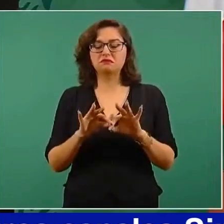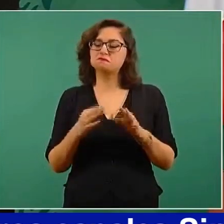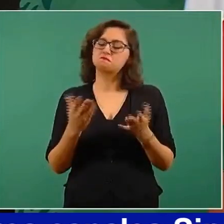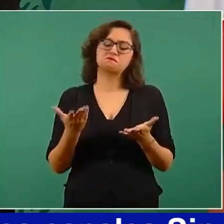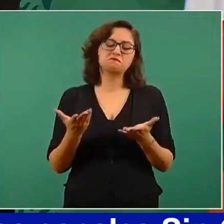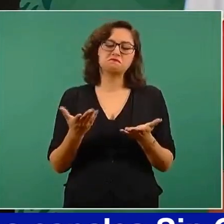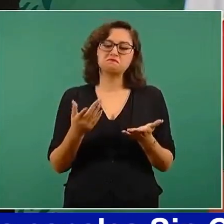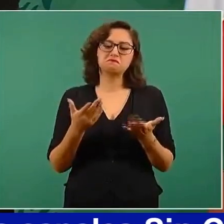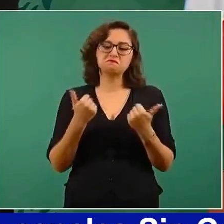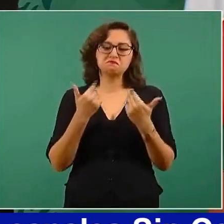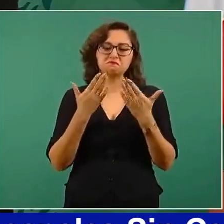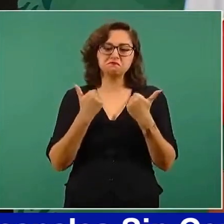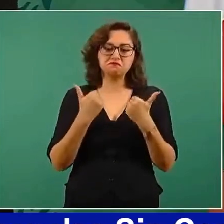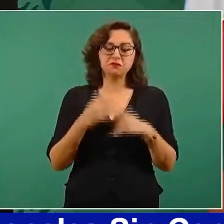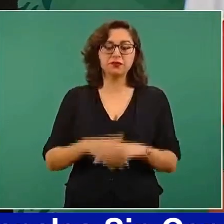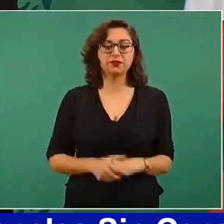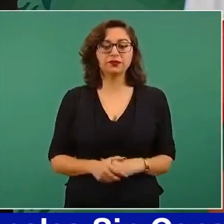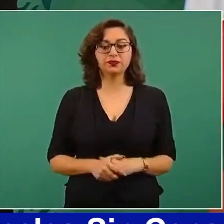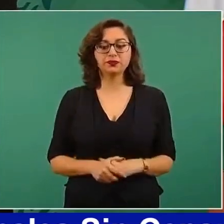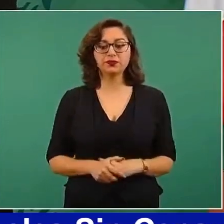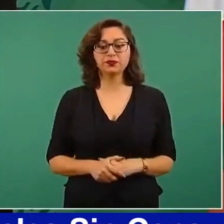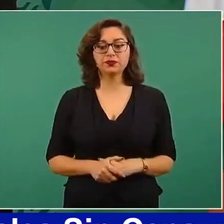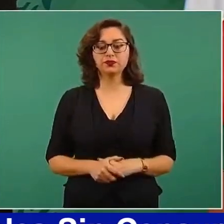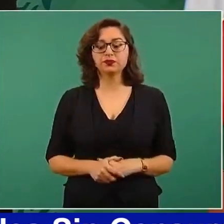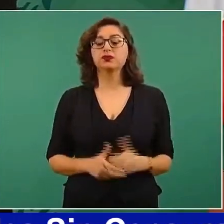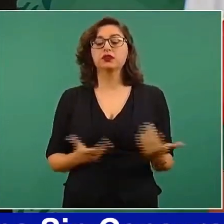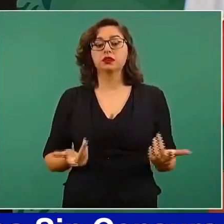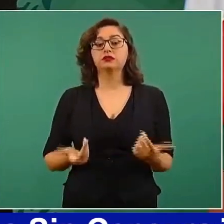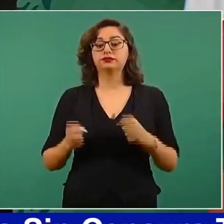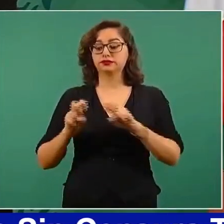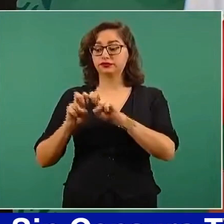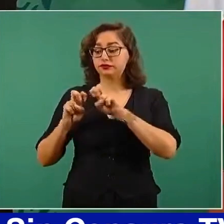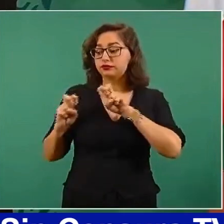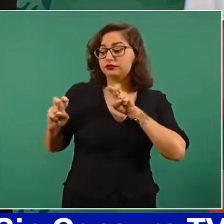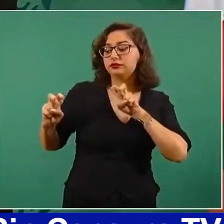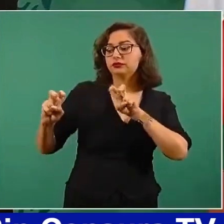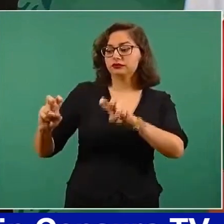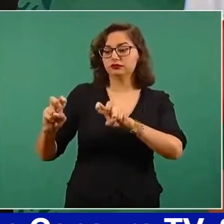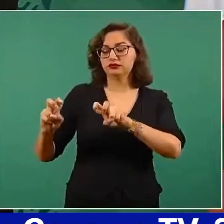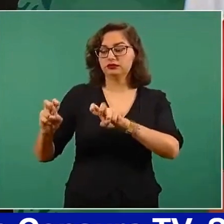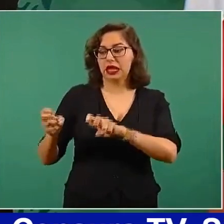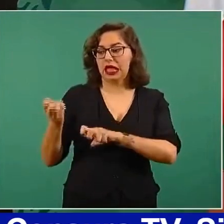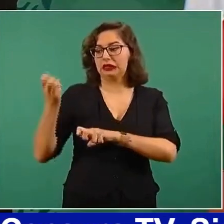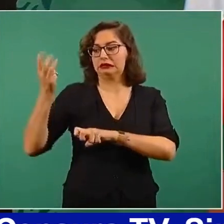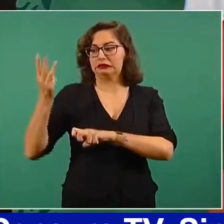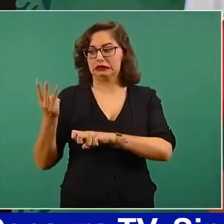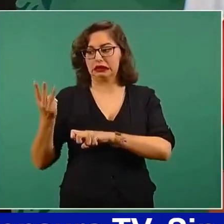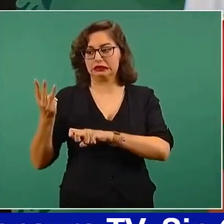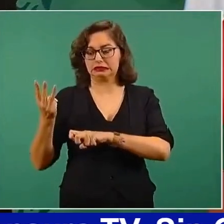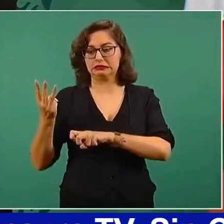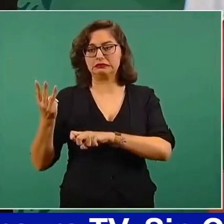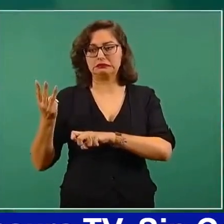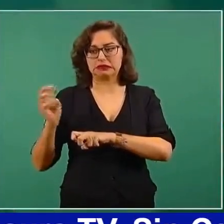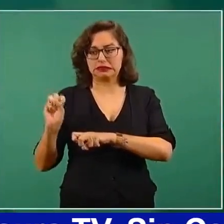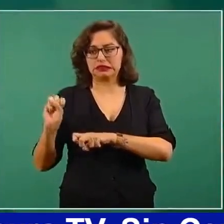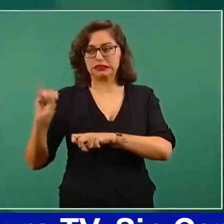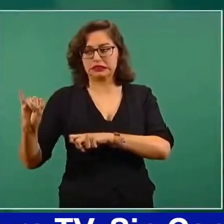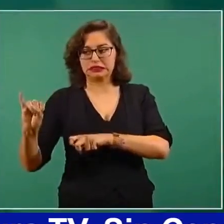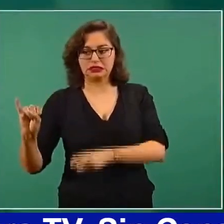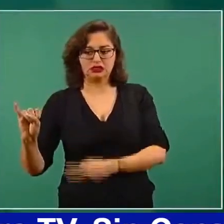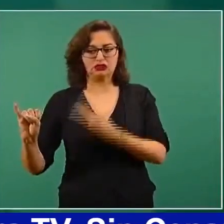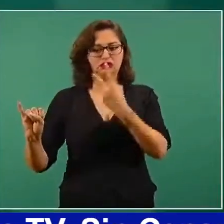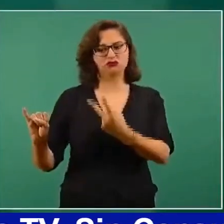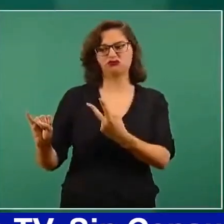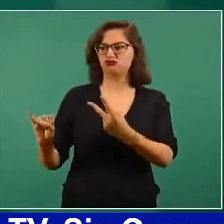comentarles. Hubo 2 ministros que decidieron reponer el procedimiento. Yo no fui de